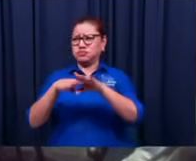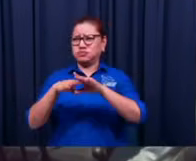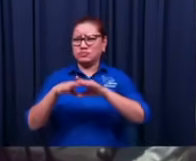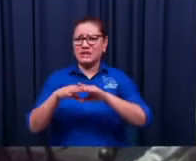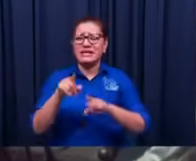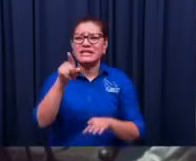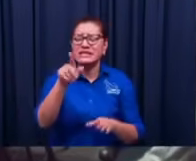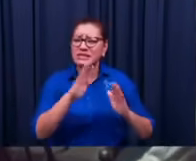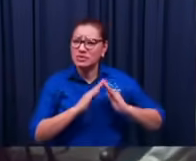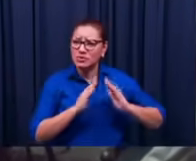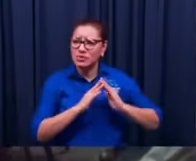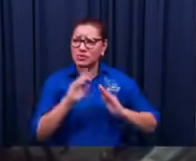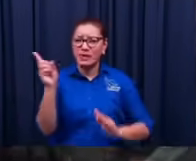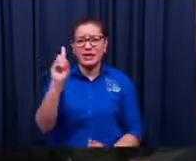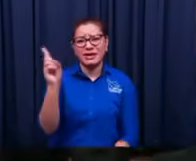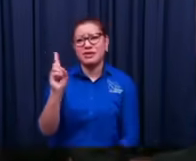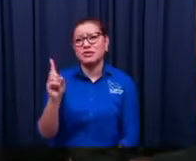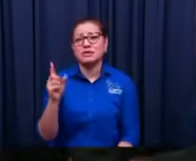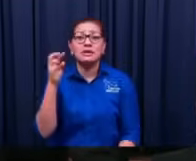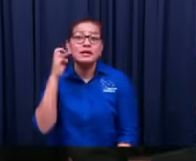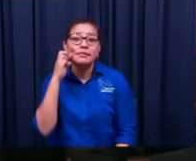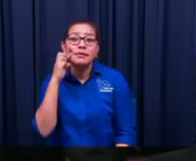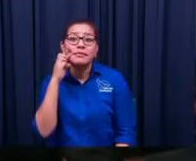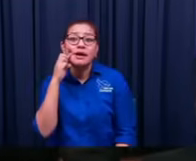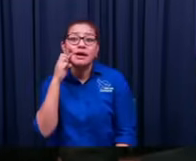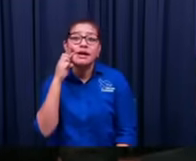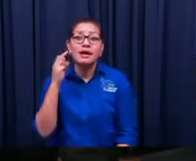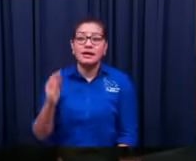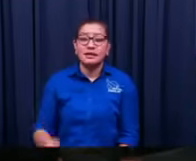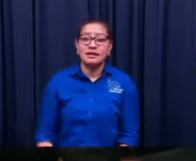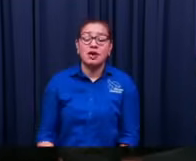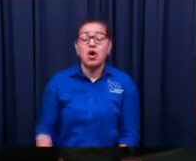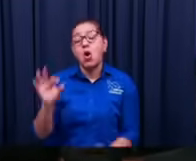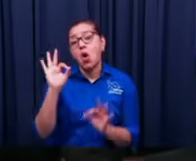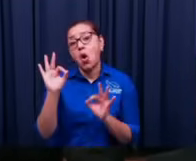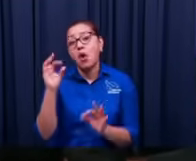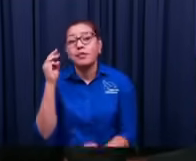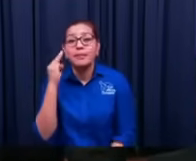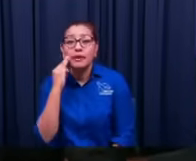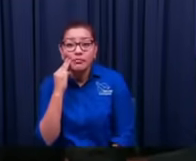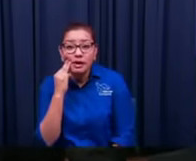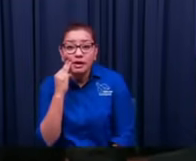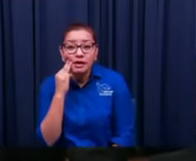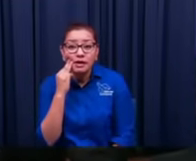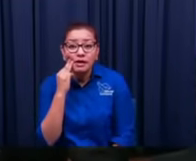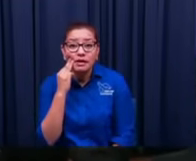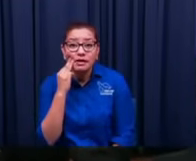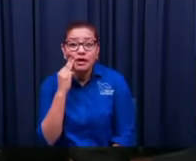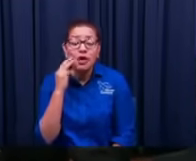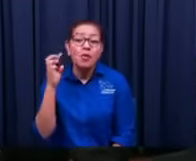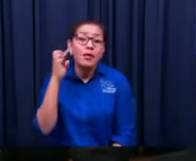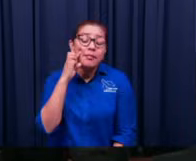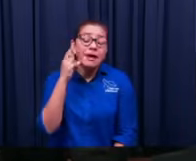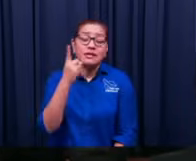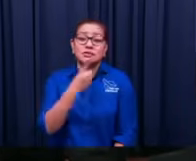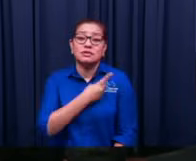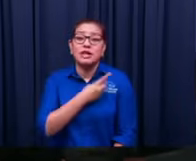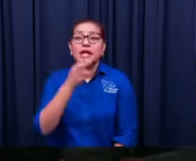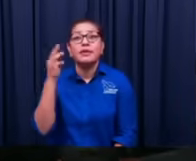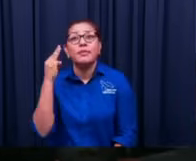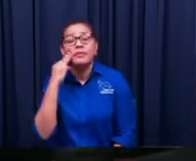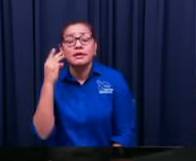y si tu hogar no tenía papá y mamá, sino que solo tenía papá o papá soltero o mamá